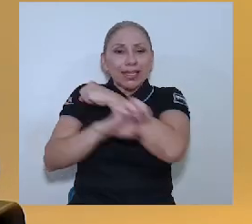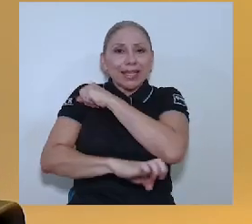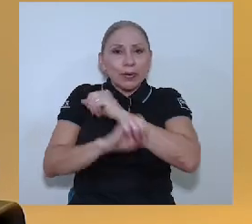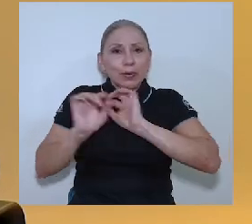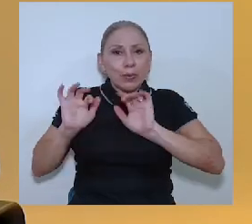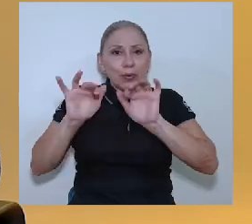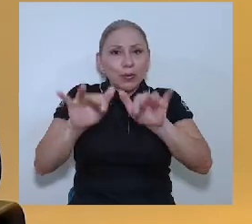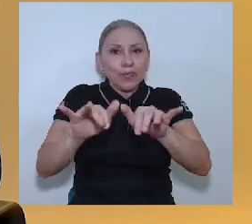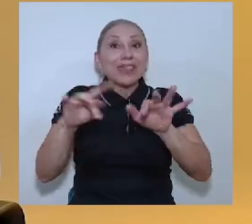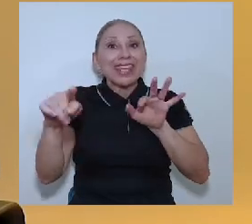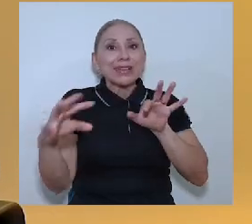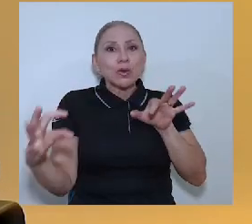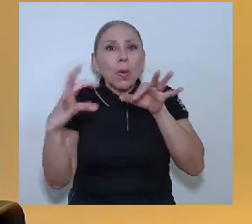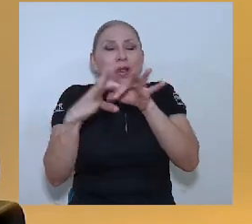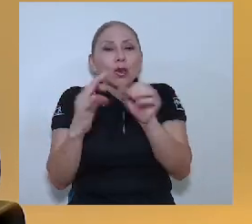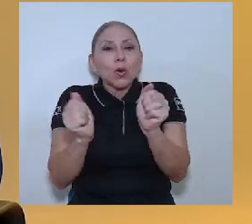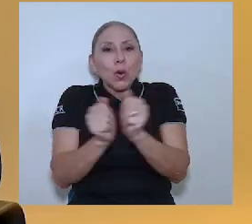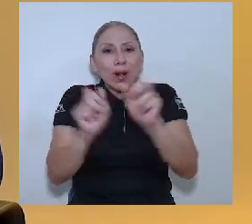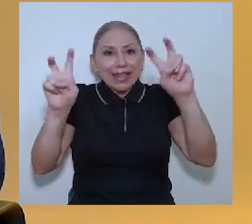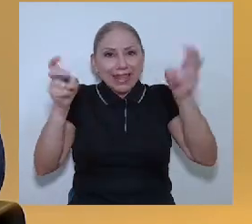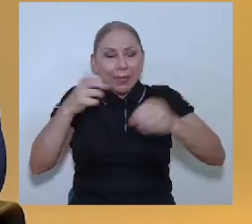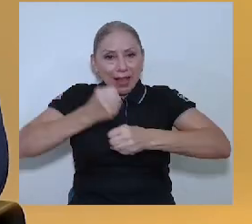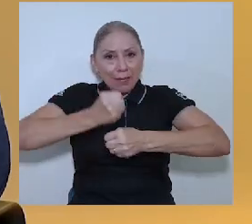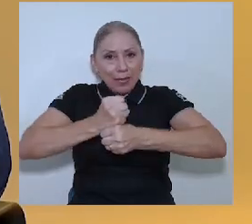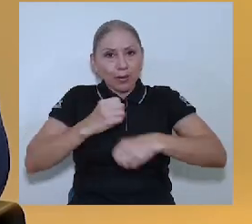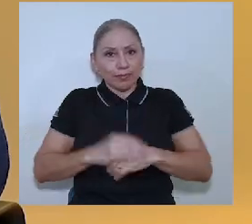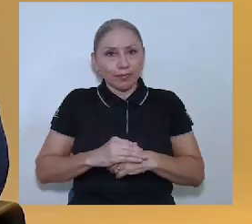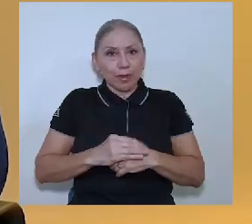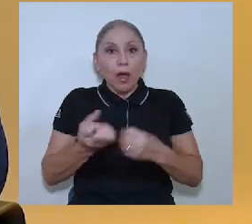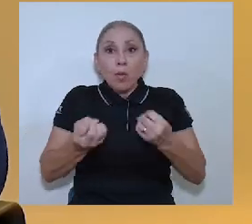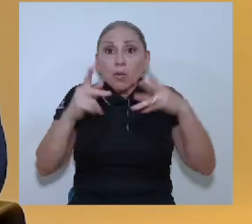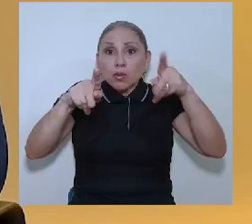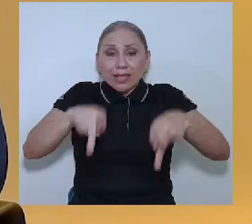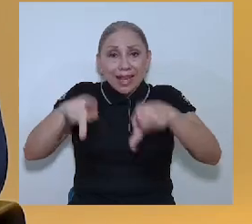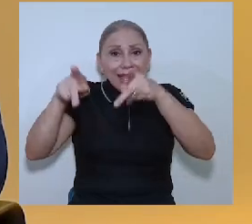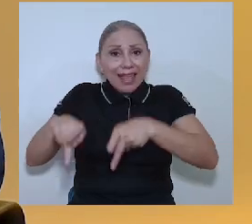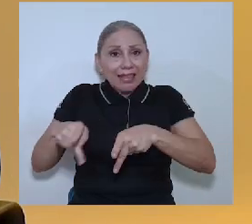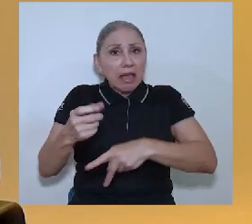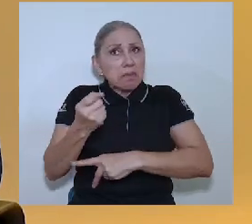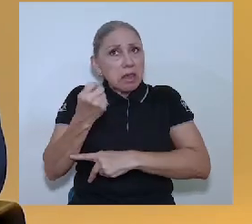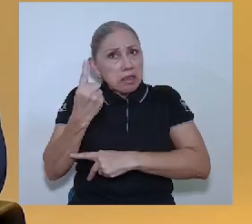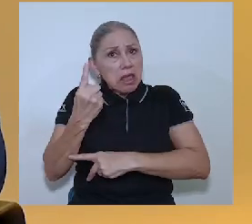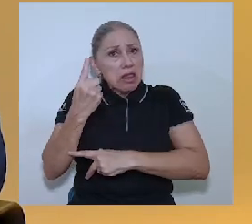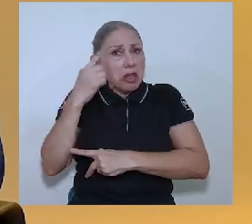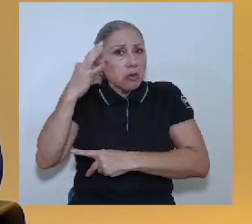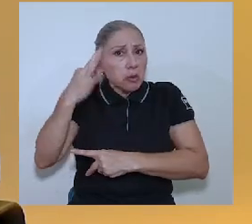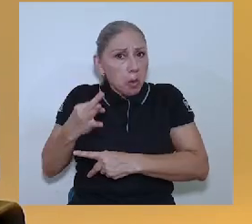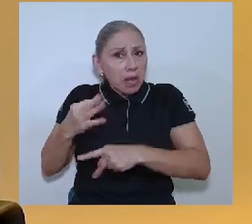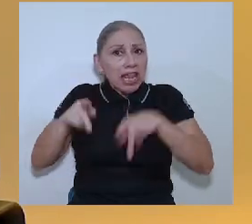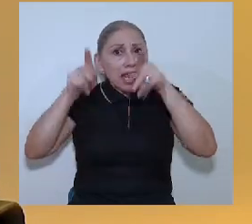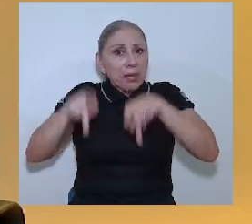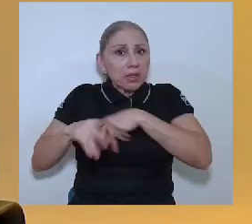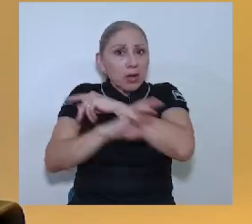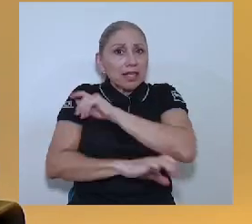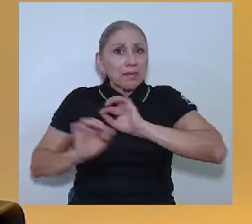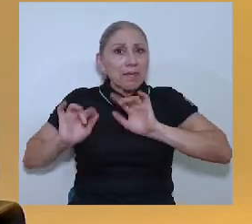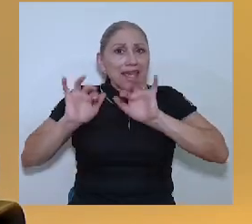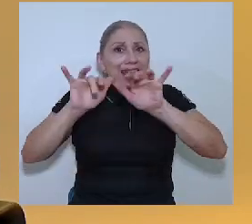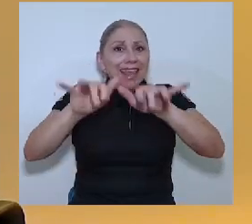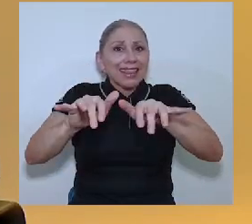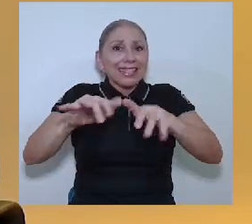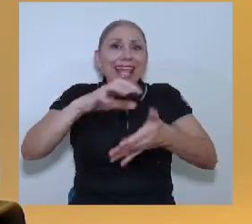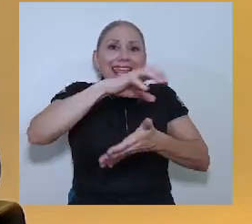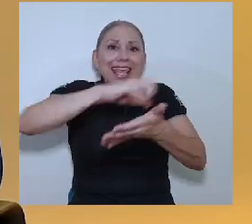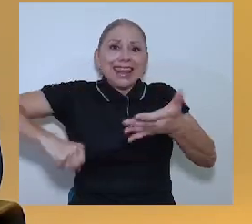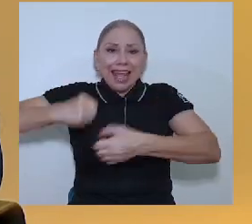tema que es el tema del empleo, porque mucha gente entiende o supone que los migrantes le quitan empleo a